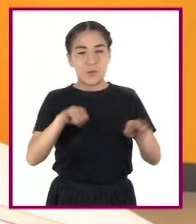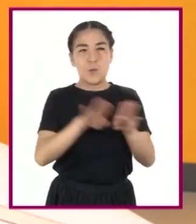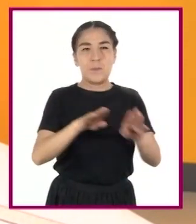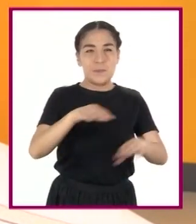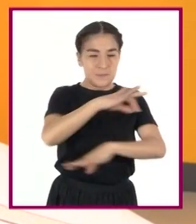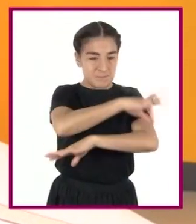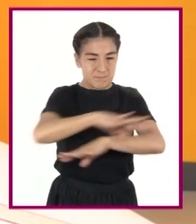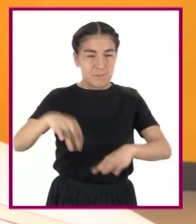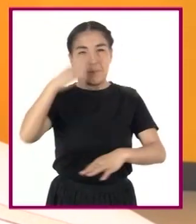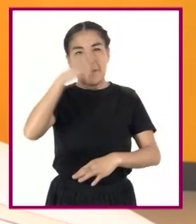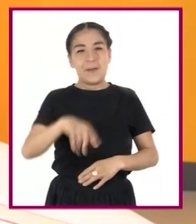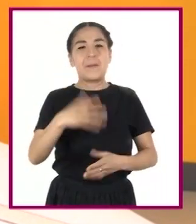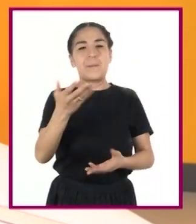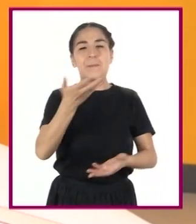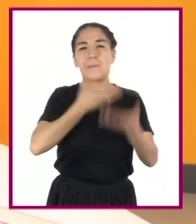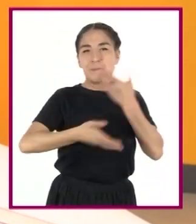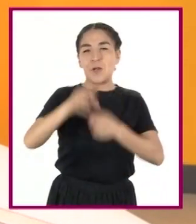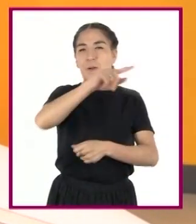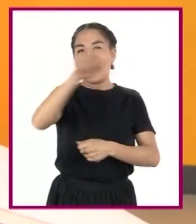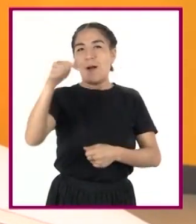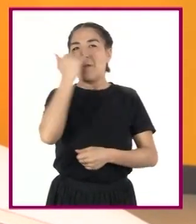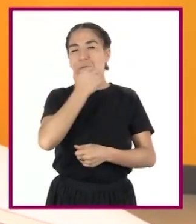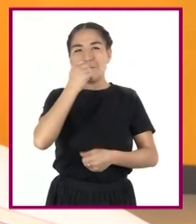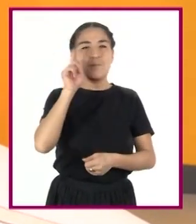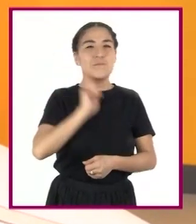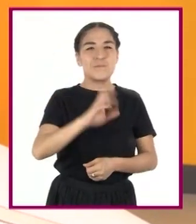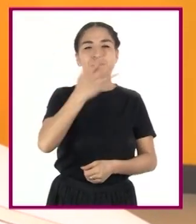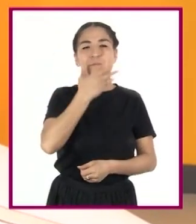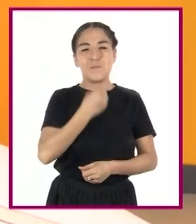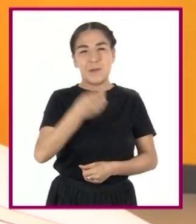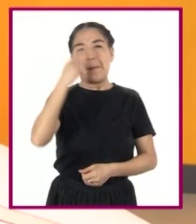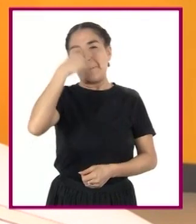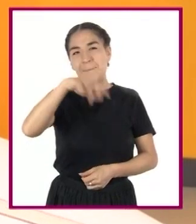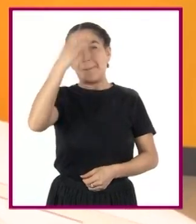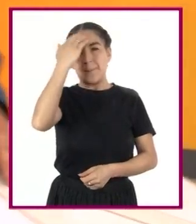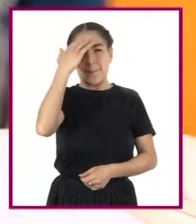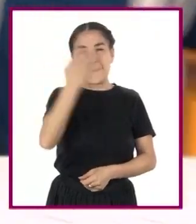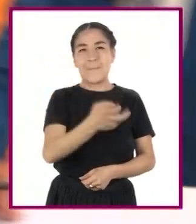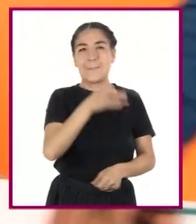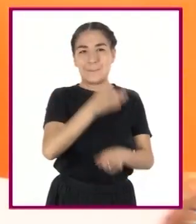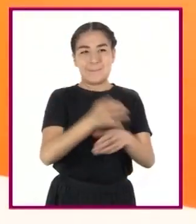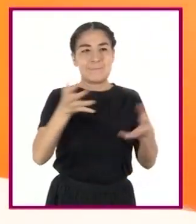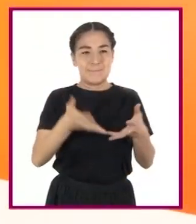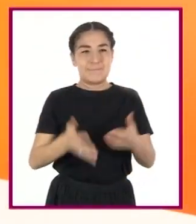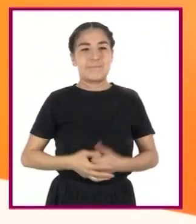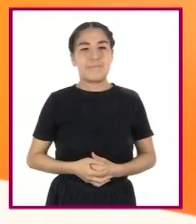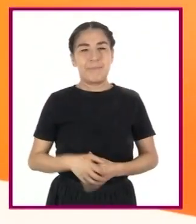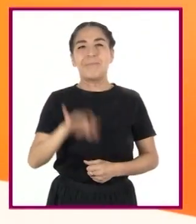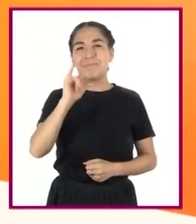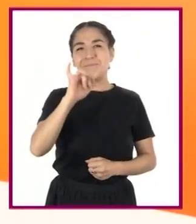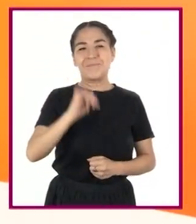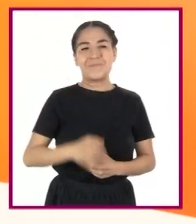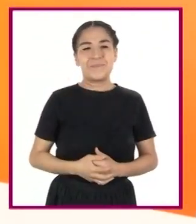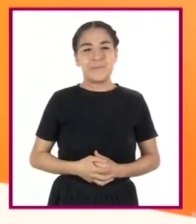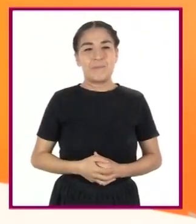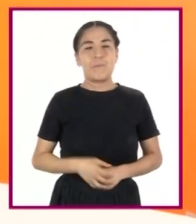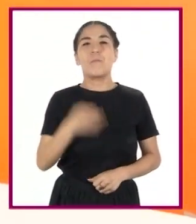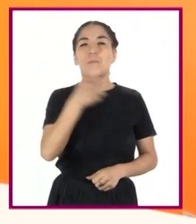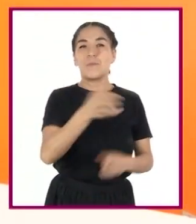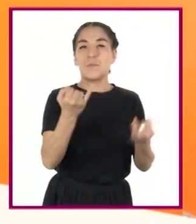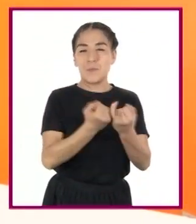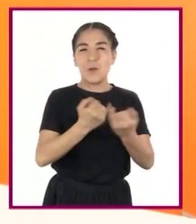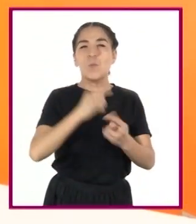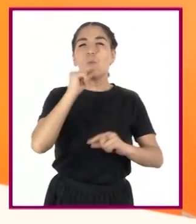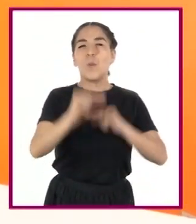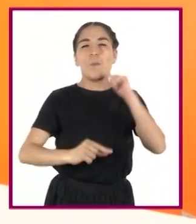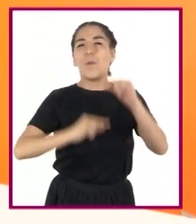para compartir nuestras alumnas y alumnos los conocimientos que se requieren para hacerla. Sí, y así paso a